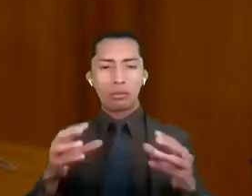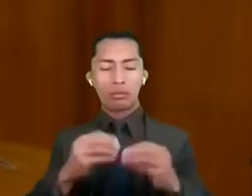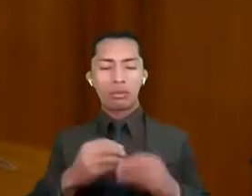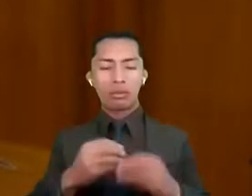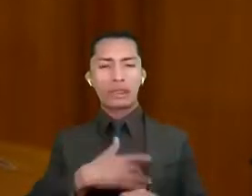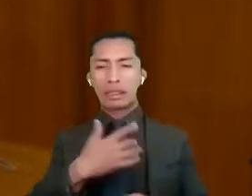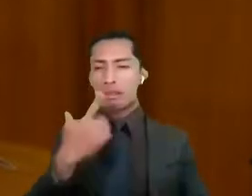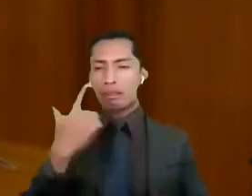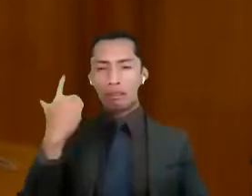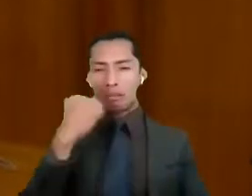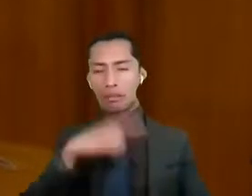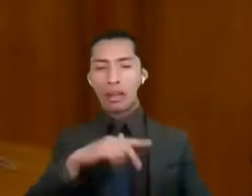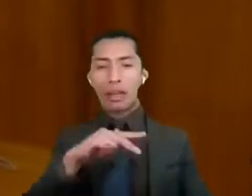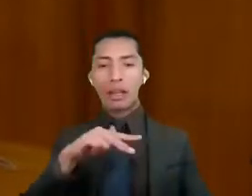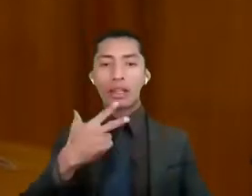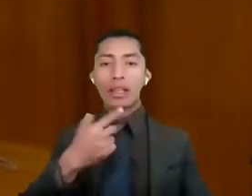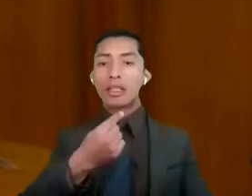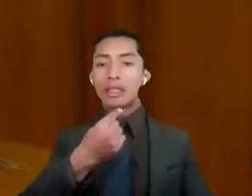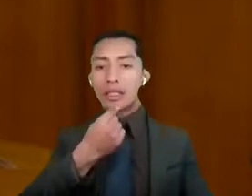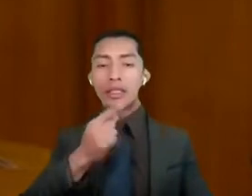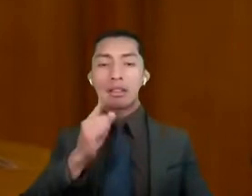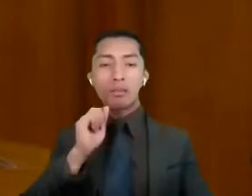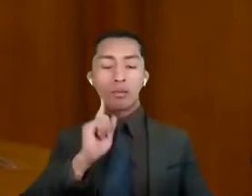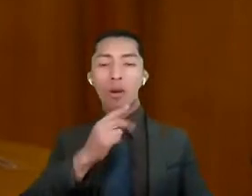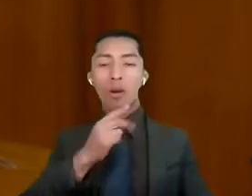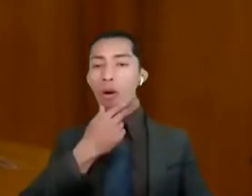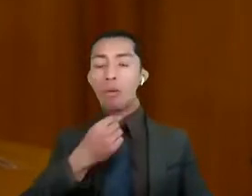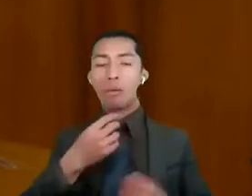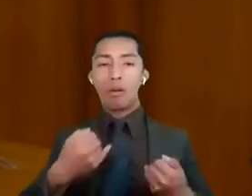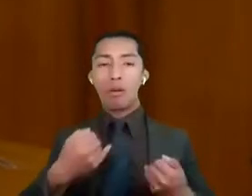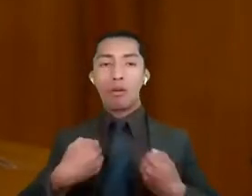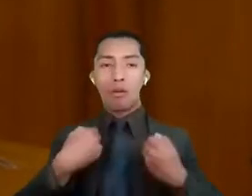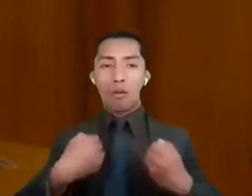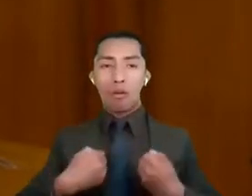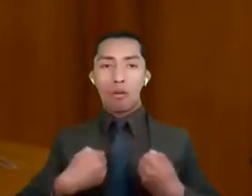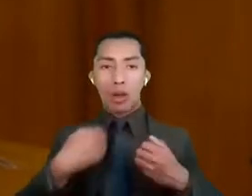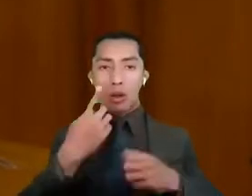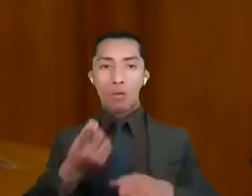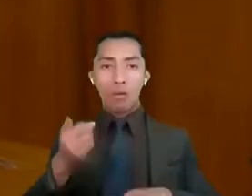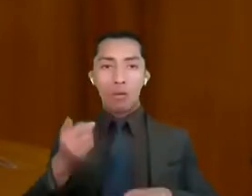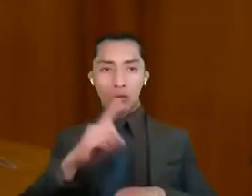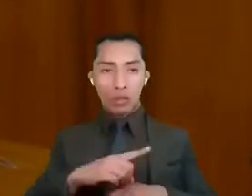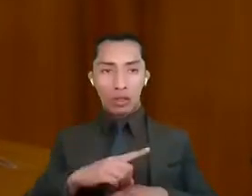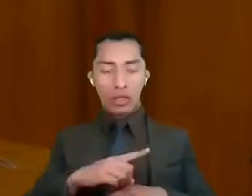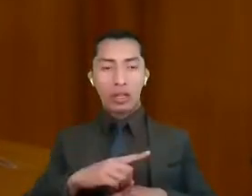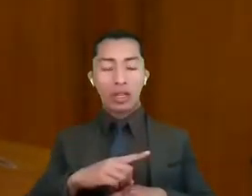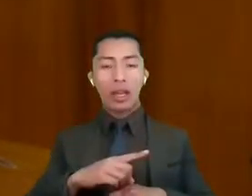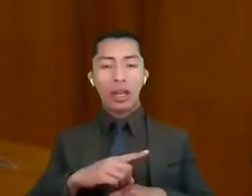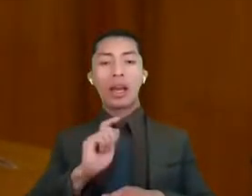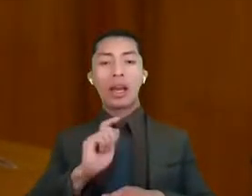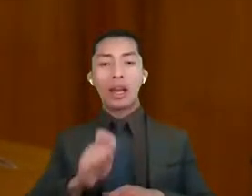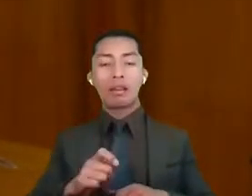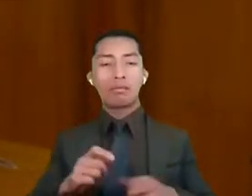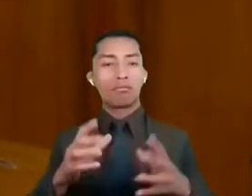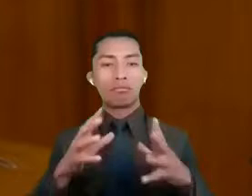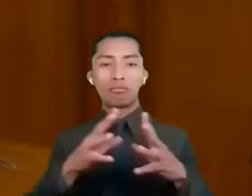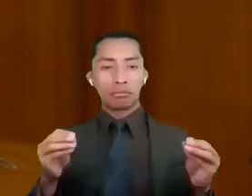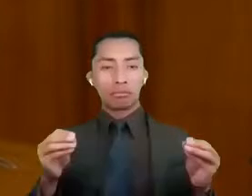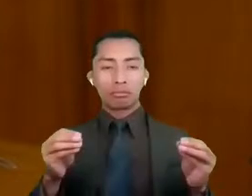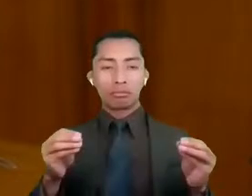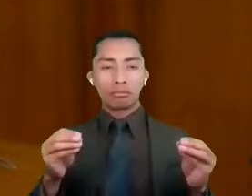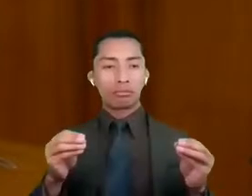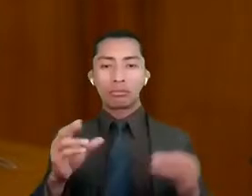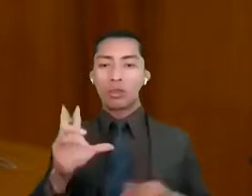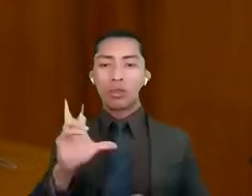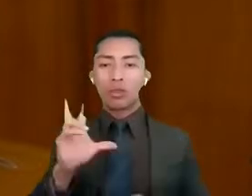13 niñas, niños y adolescentes al día fueron reportados como desaparecidos, no localizados